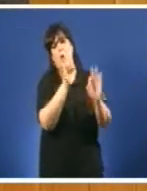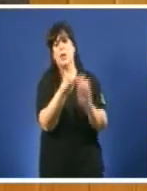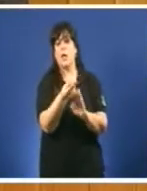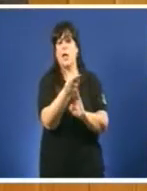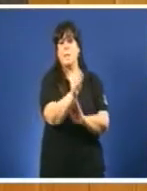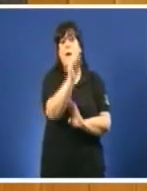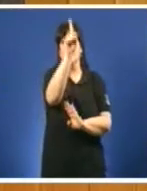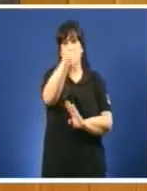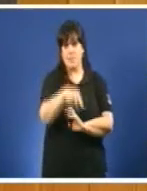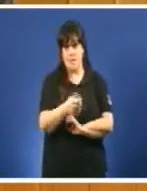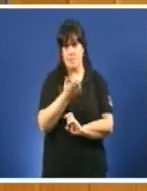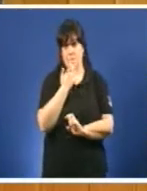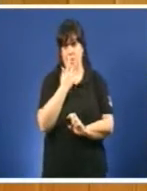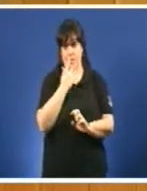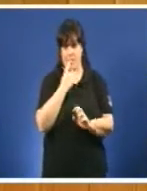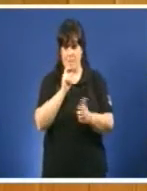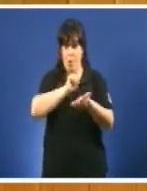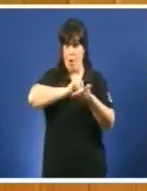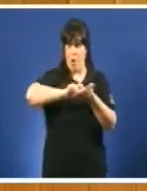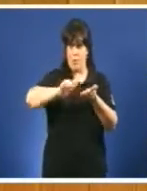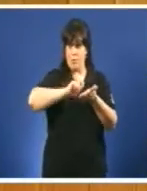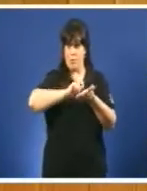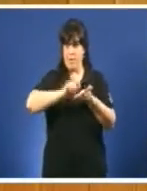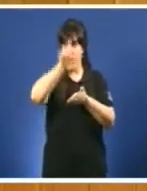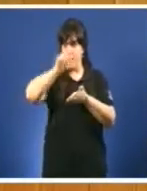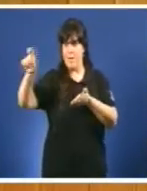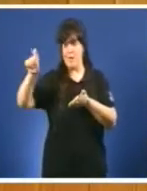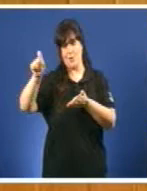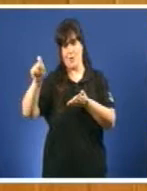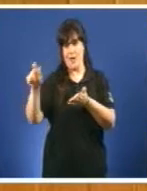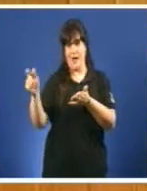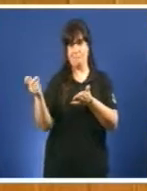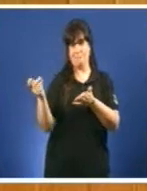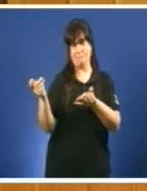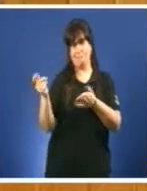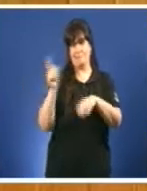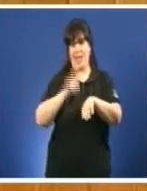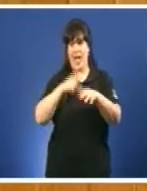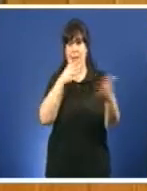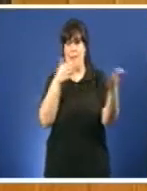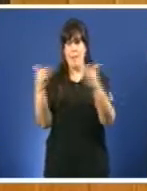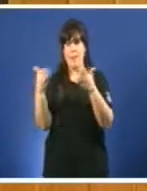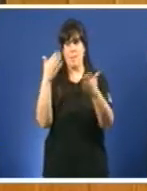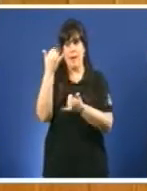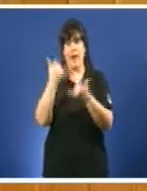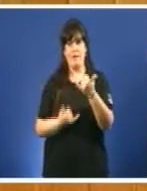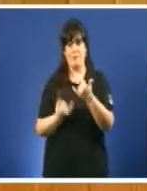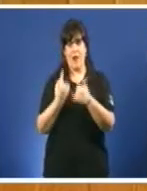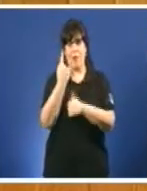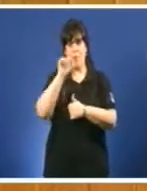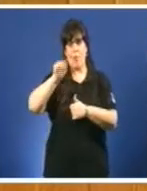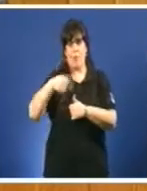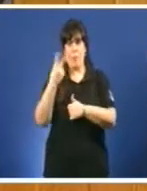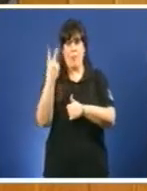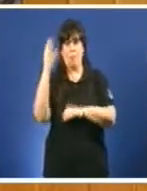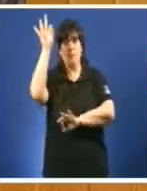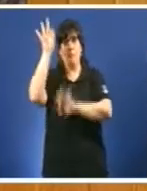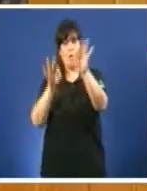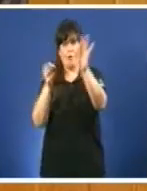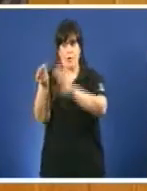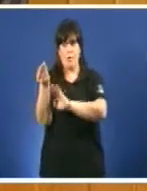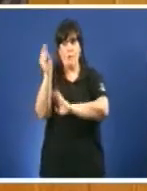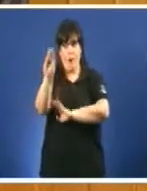eventual de gabinete medran un 2,2%, moi por riba do incremento